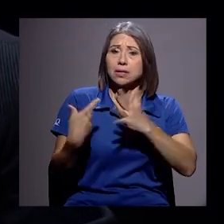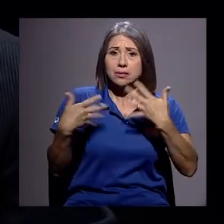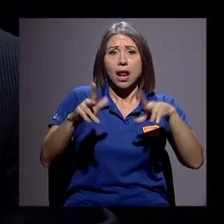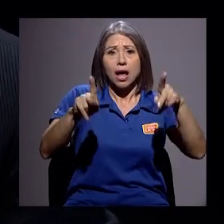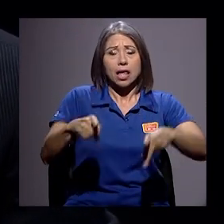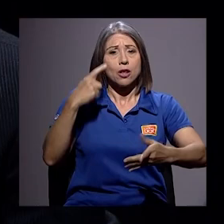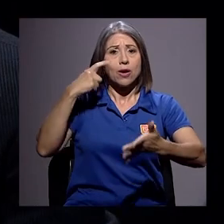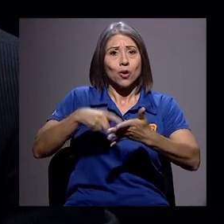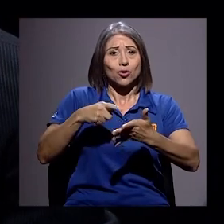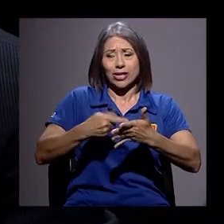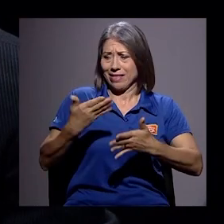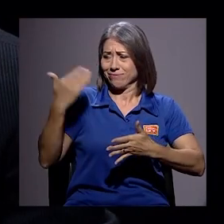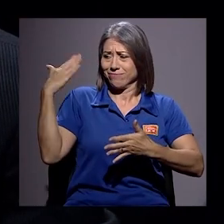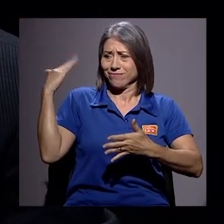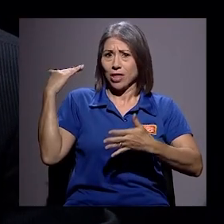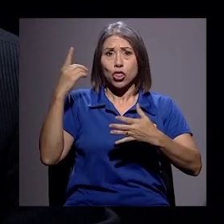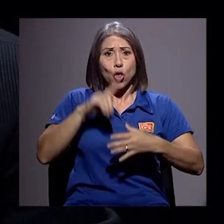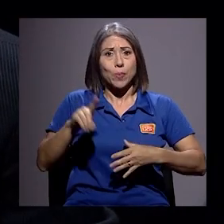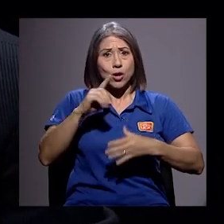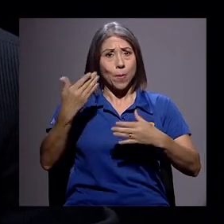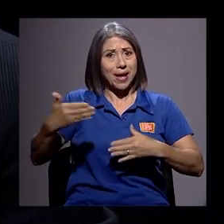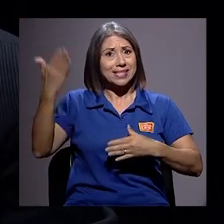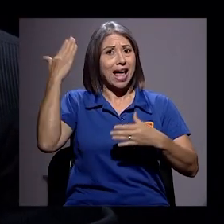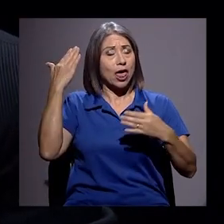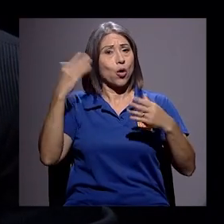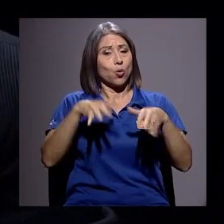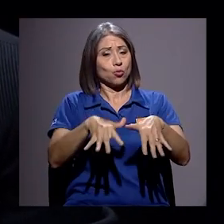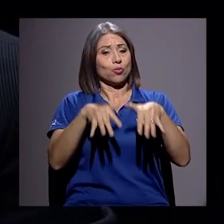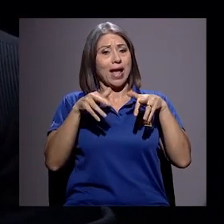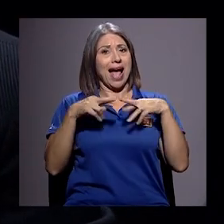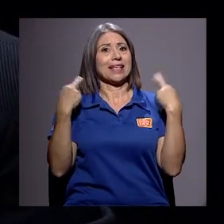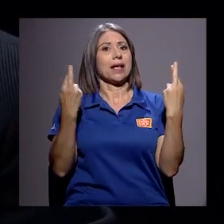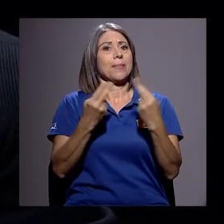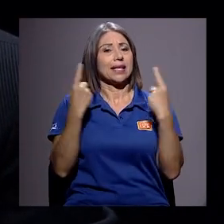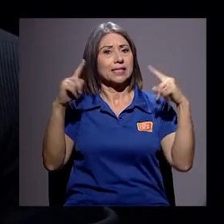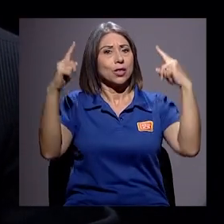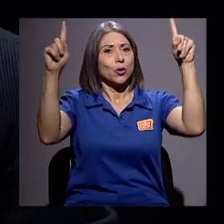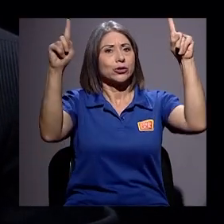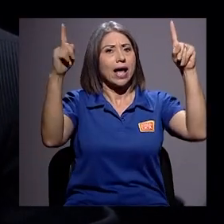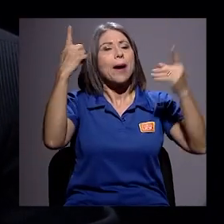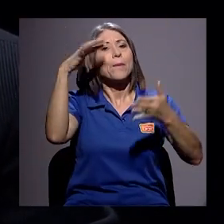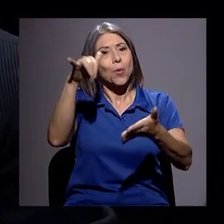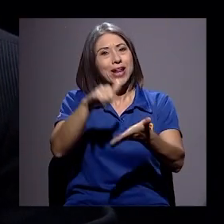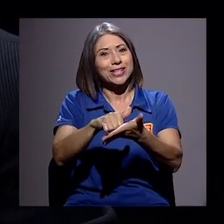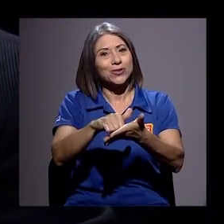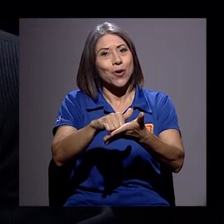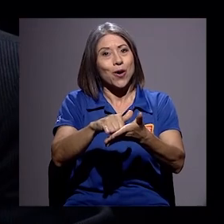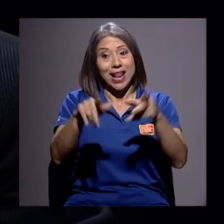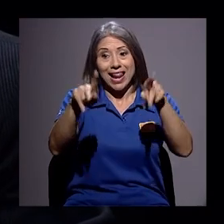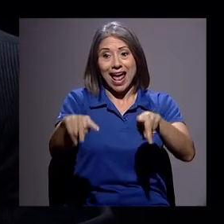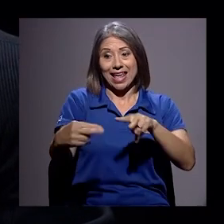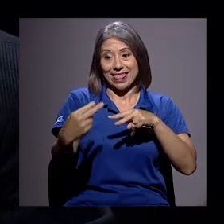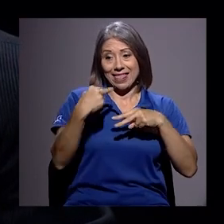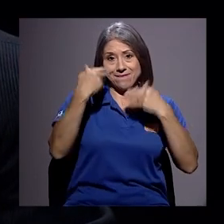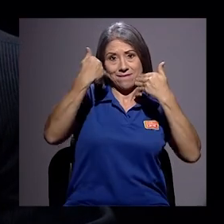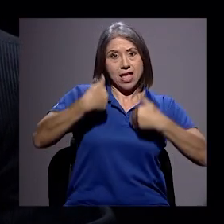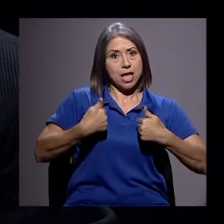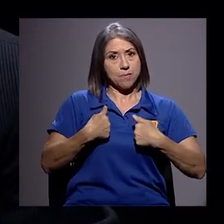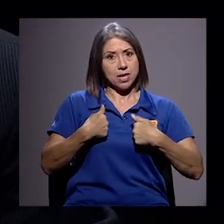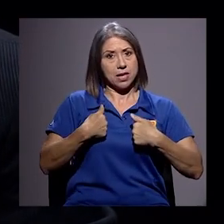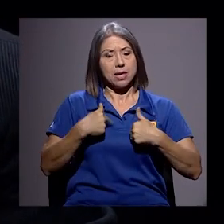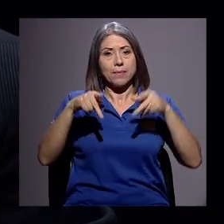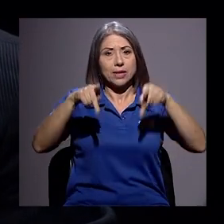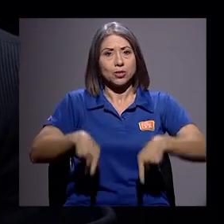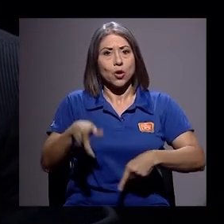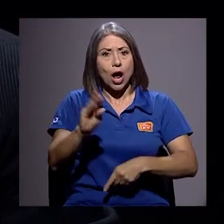asamblea muy exitosa el domingo pasado justamente por eso porque la gente reconoce en mí no sólo que siendo una persona joven